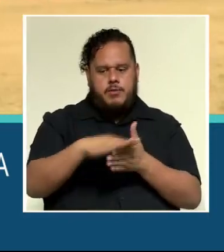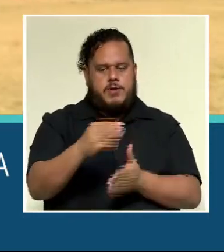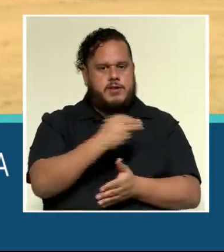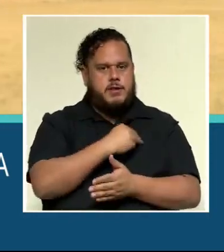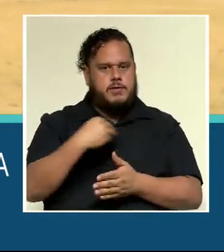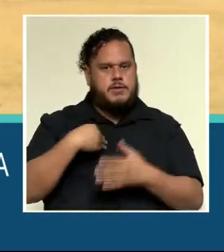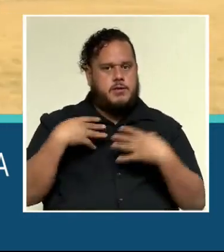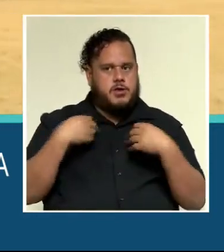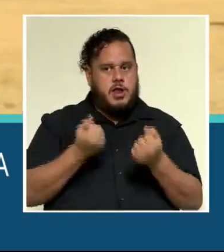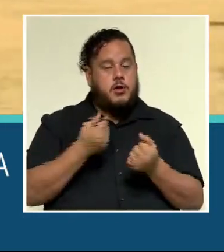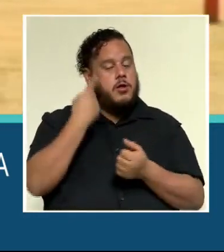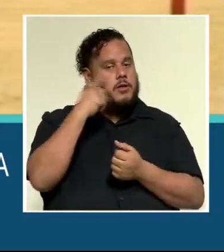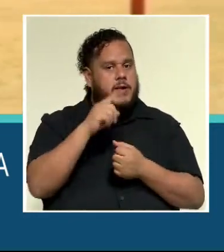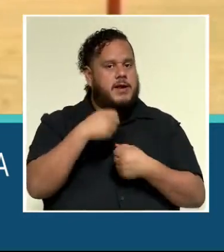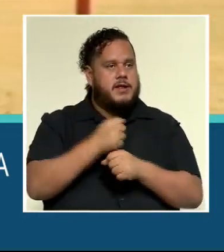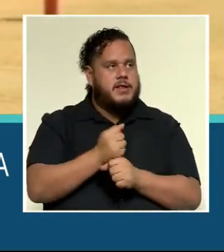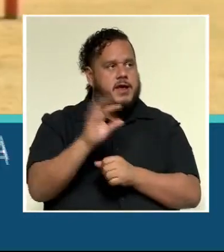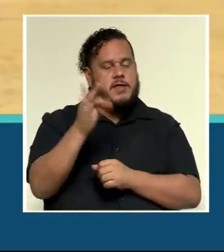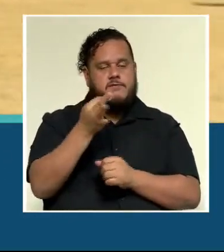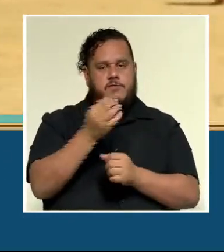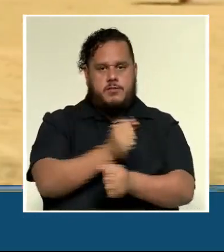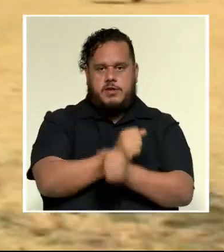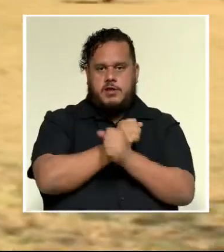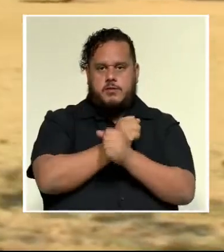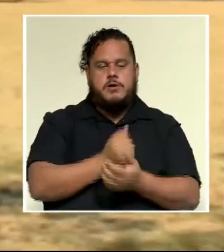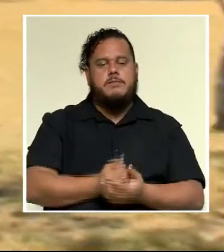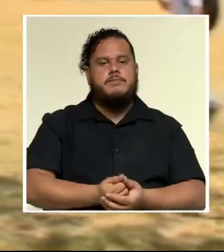de manera que se realice de forma segura.